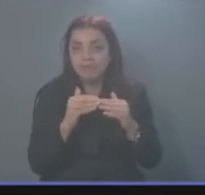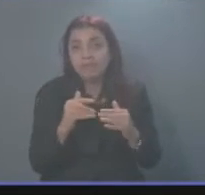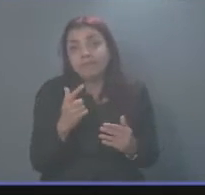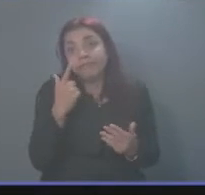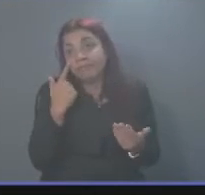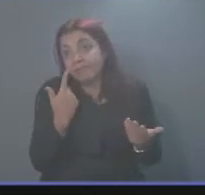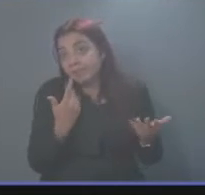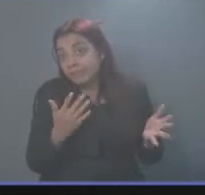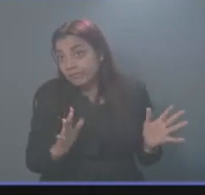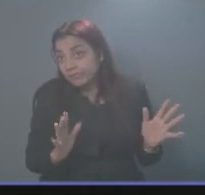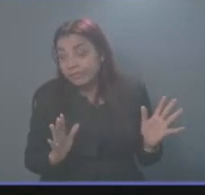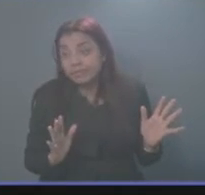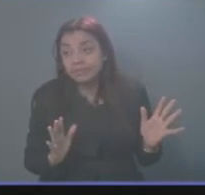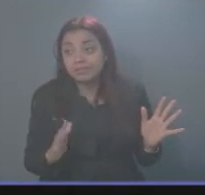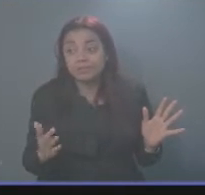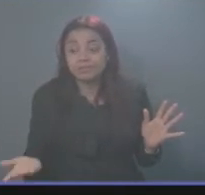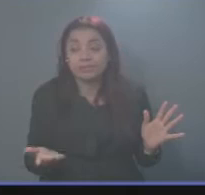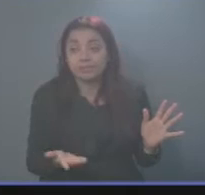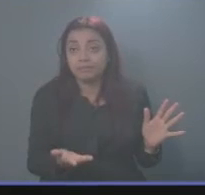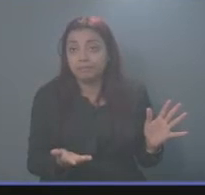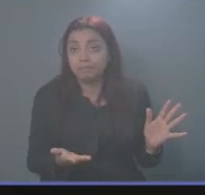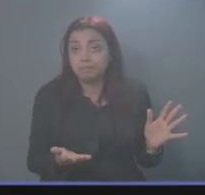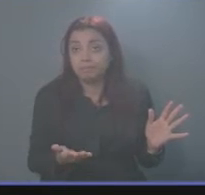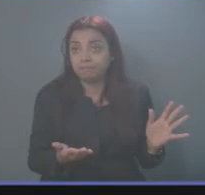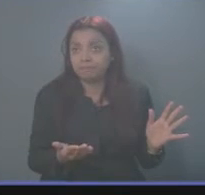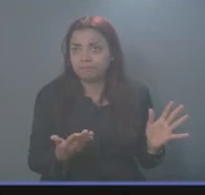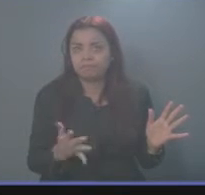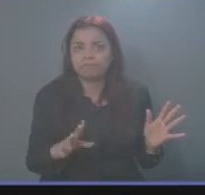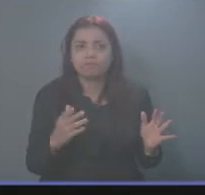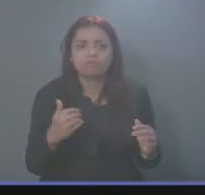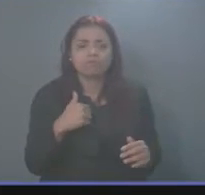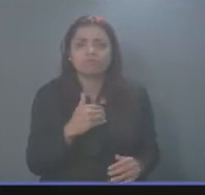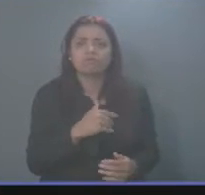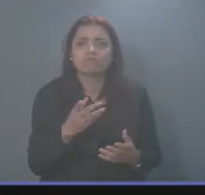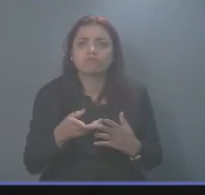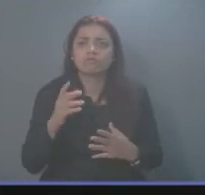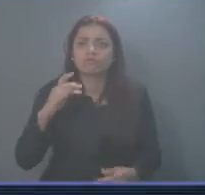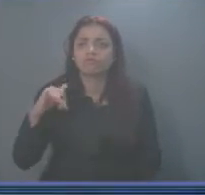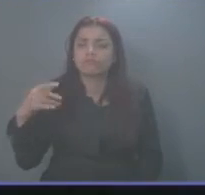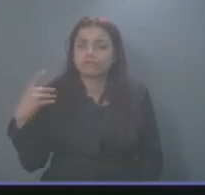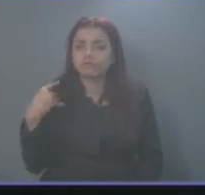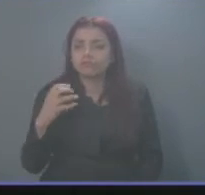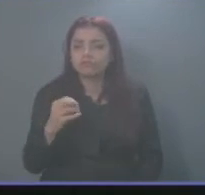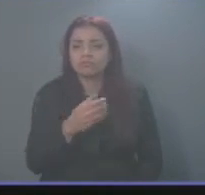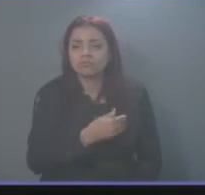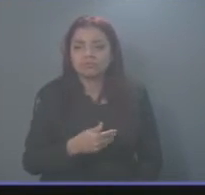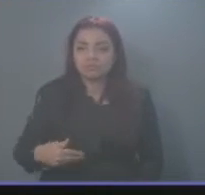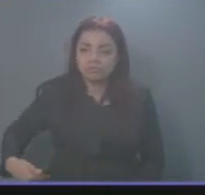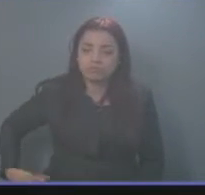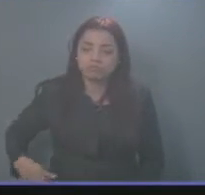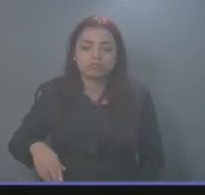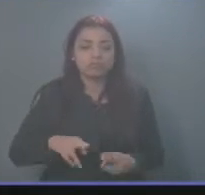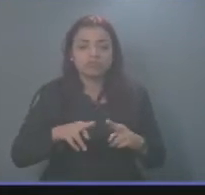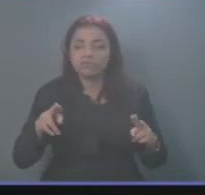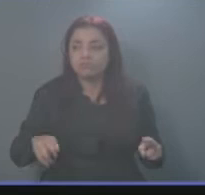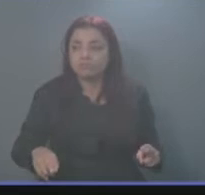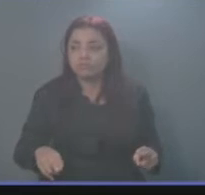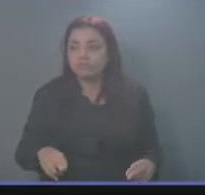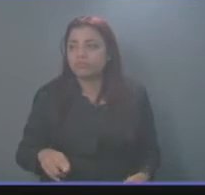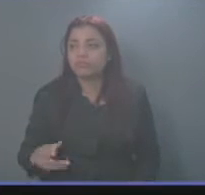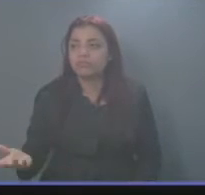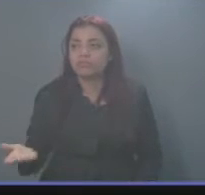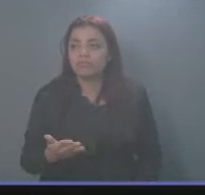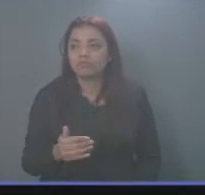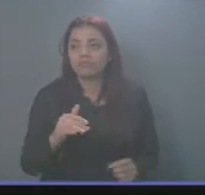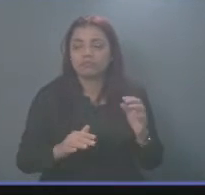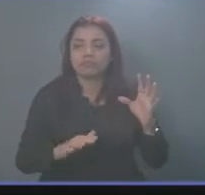donde ya hay miembros de las directivas o presidentes de las federaciones que tienen más de